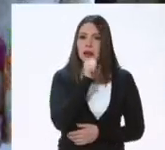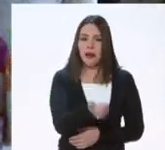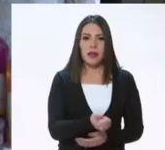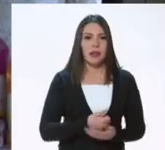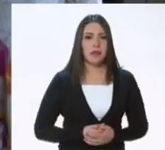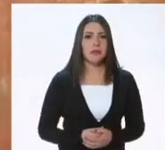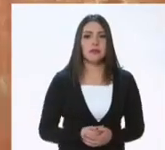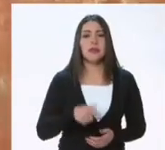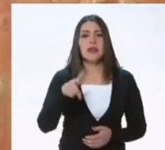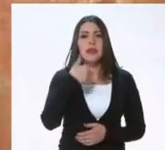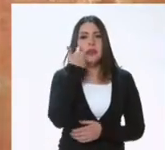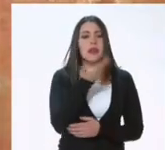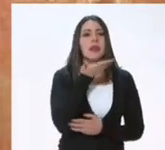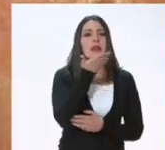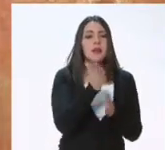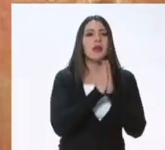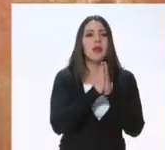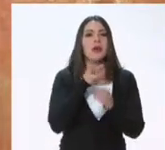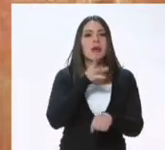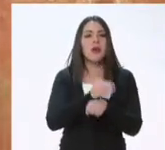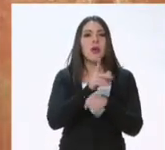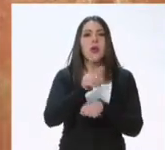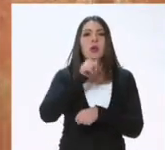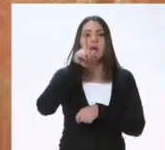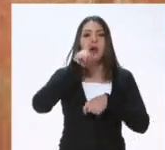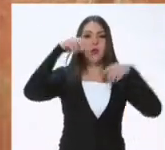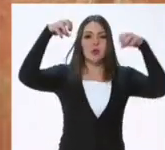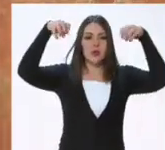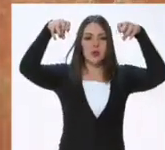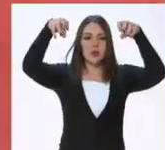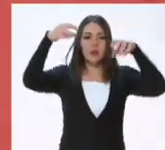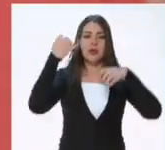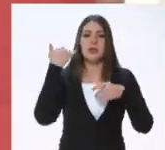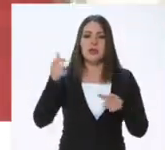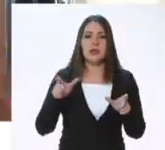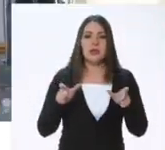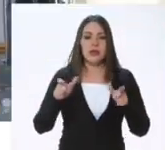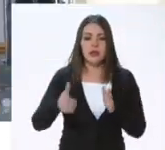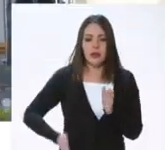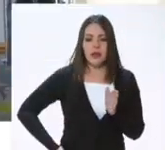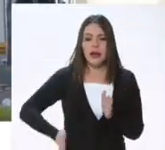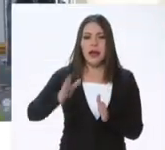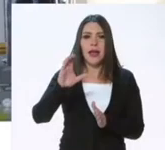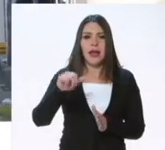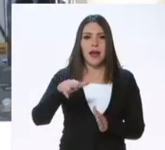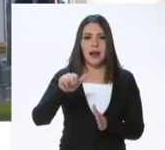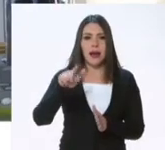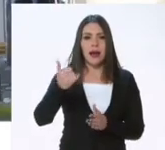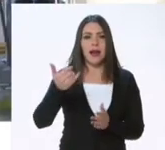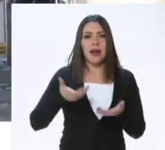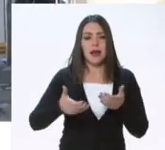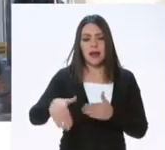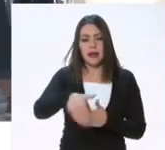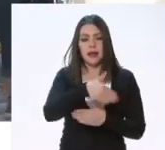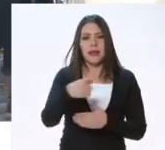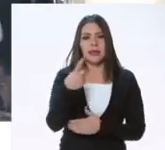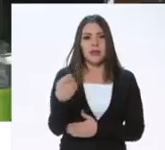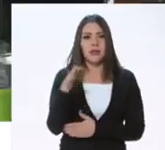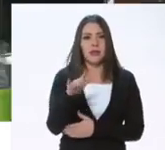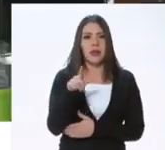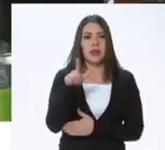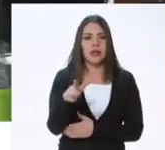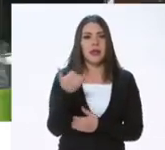alumbrado público y seguridad permanente en la lateral de Canal y entre Oriente 157 y Manuel